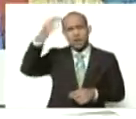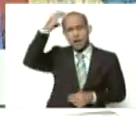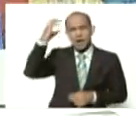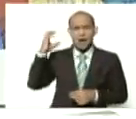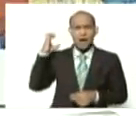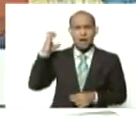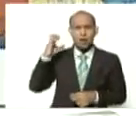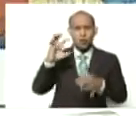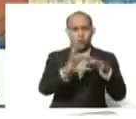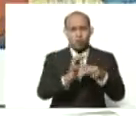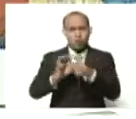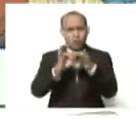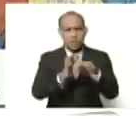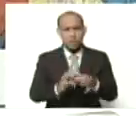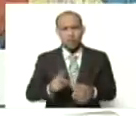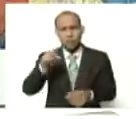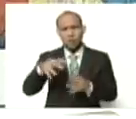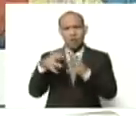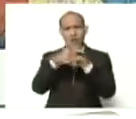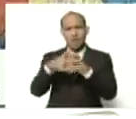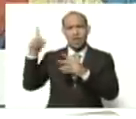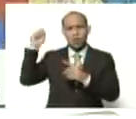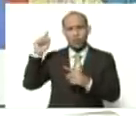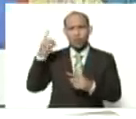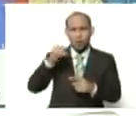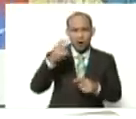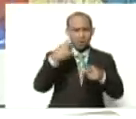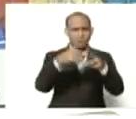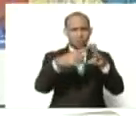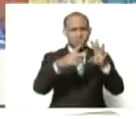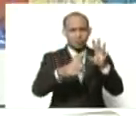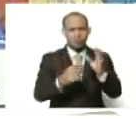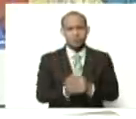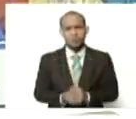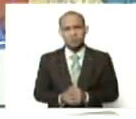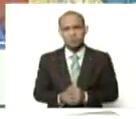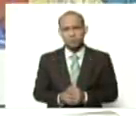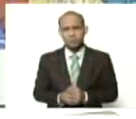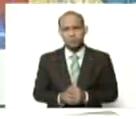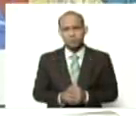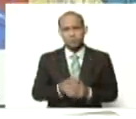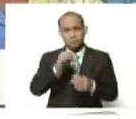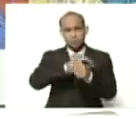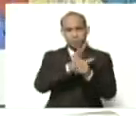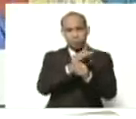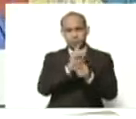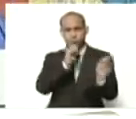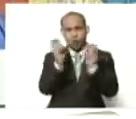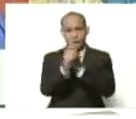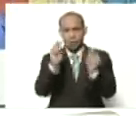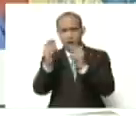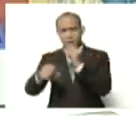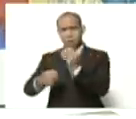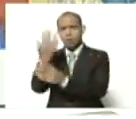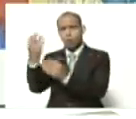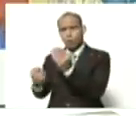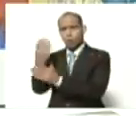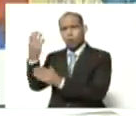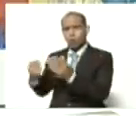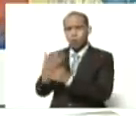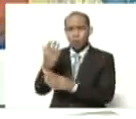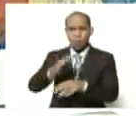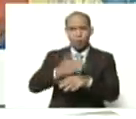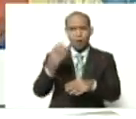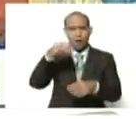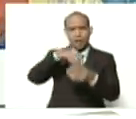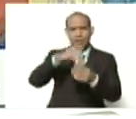California, muy peligrosa, etcétera. Hay muchas variantes del coronavirus, porque bueno, mientras en